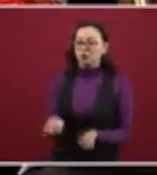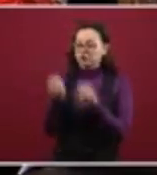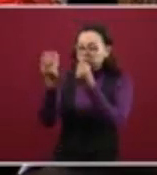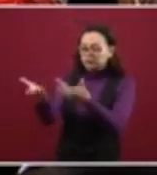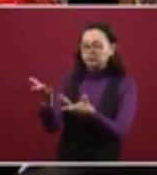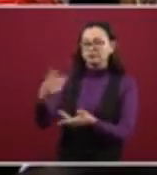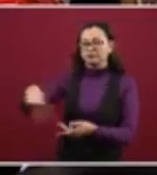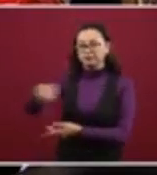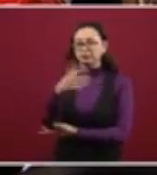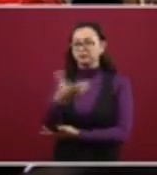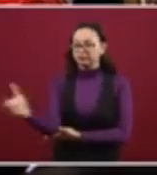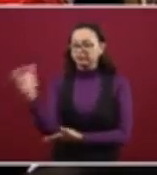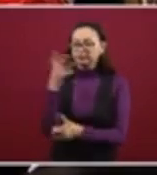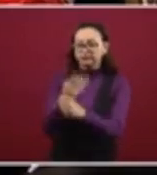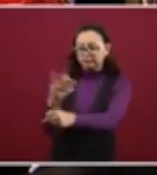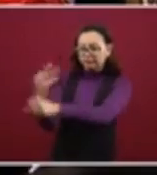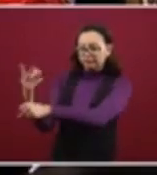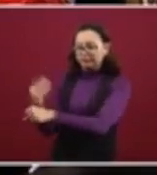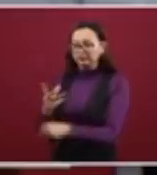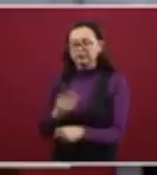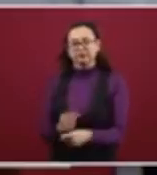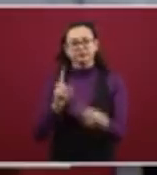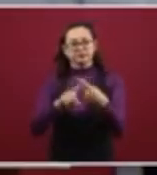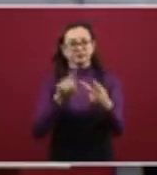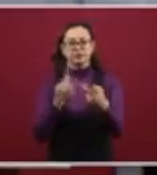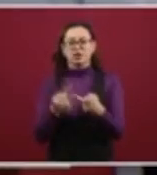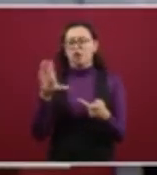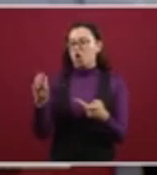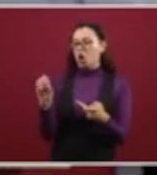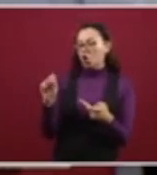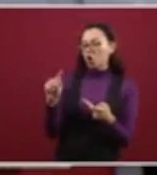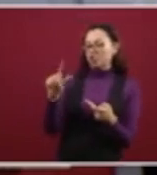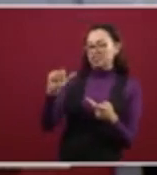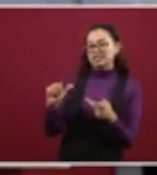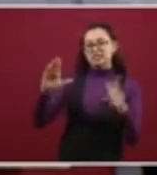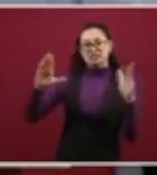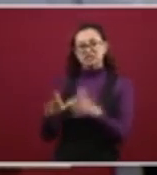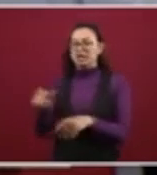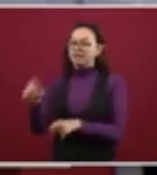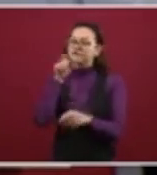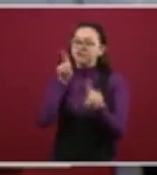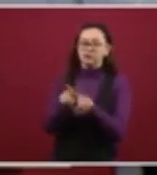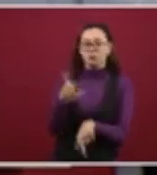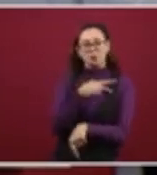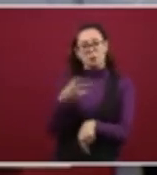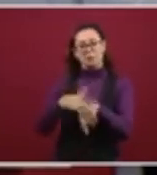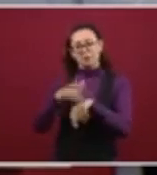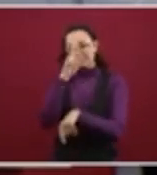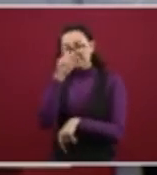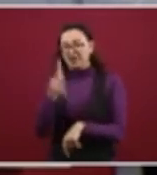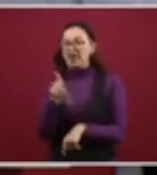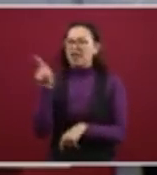sus cosechas? Y la Costa Chica es otra zona también bastante pobre, uh-huh. Y sí, ahí vamos en